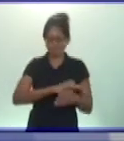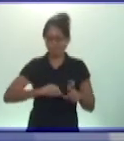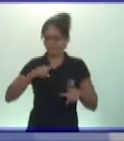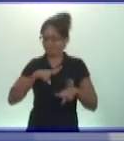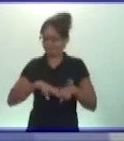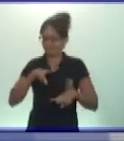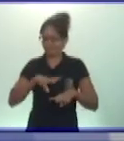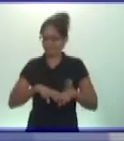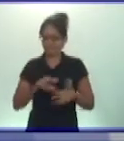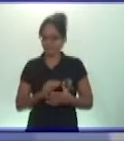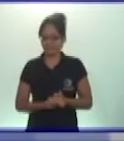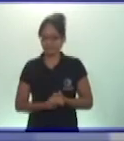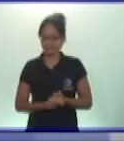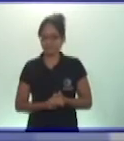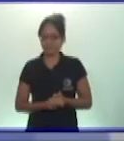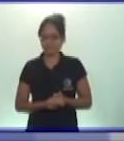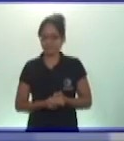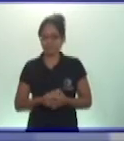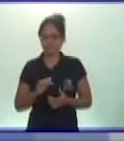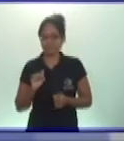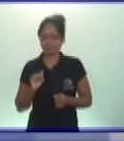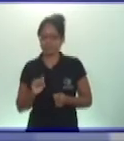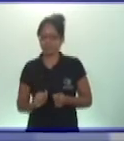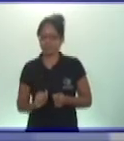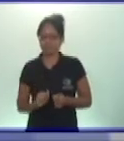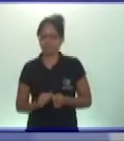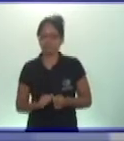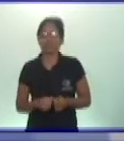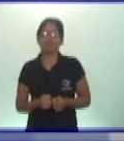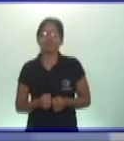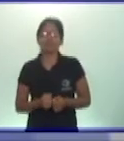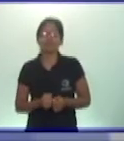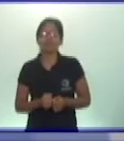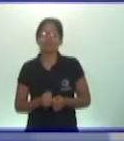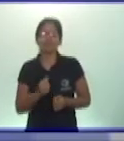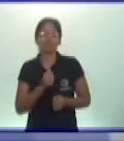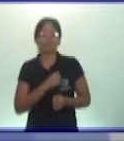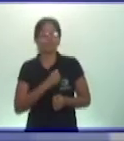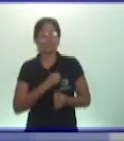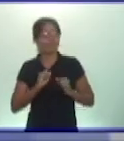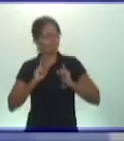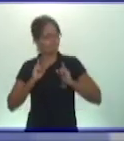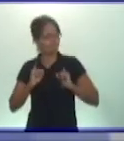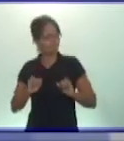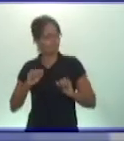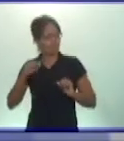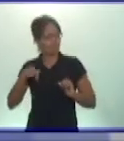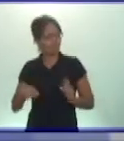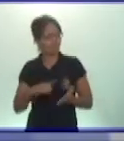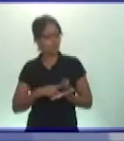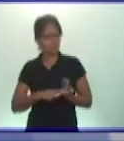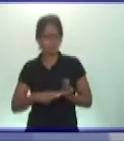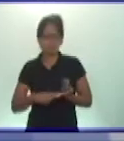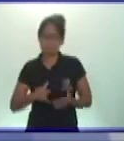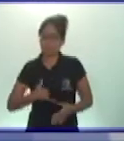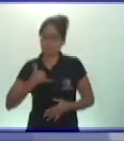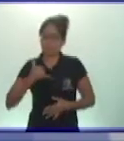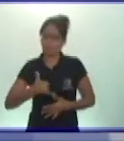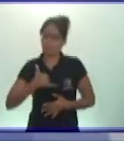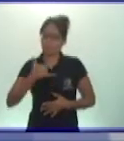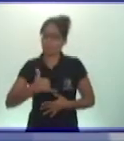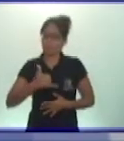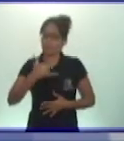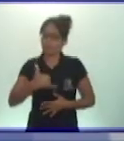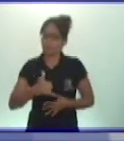quiero darles a conocer que durante estas semanas estaremos solamente los miércoles, porque los lunes y viernes vamos a estar transmitiendo